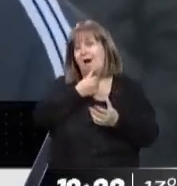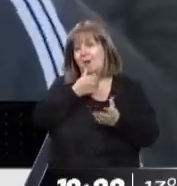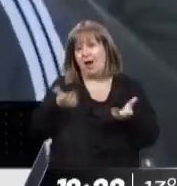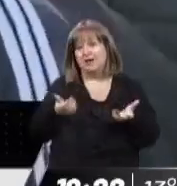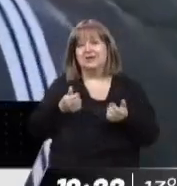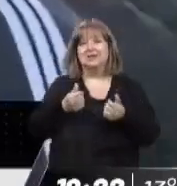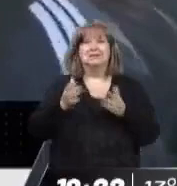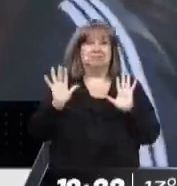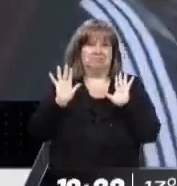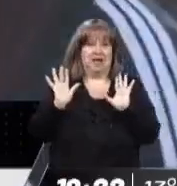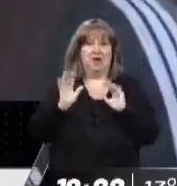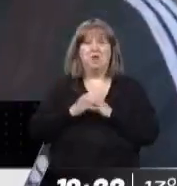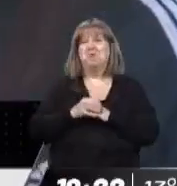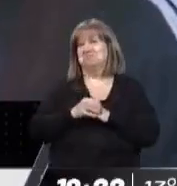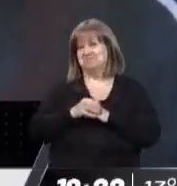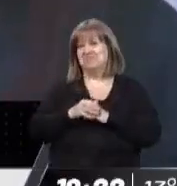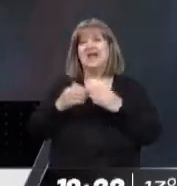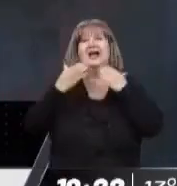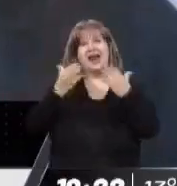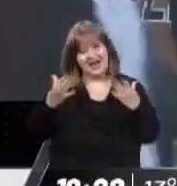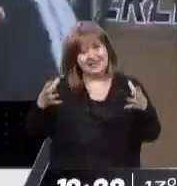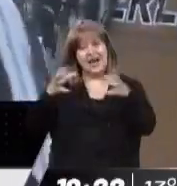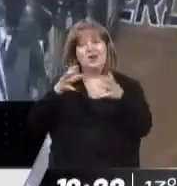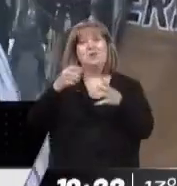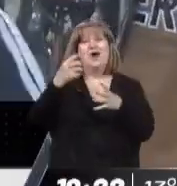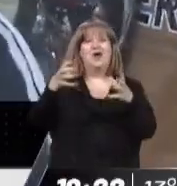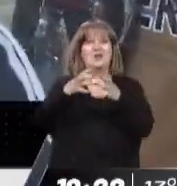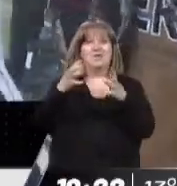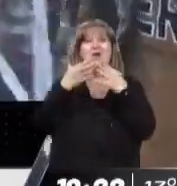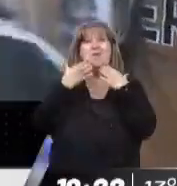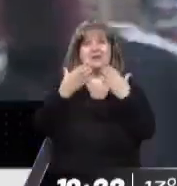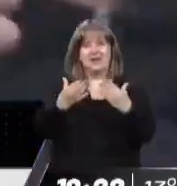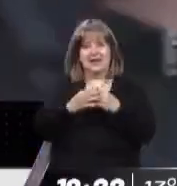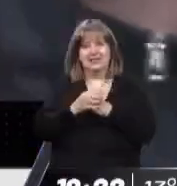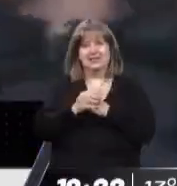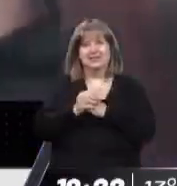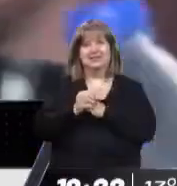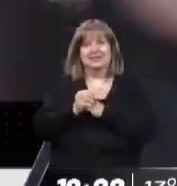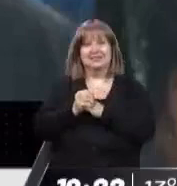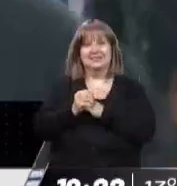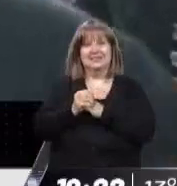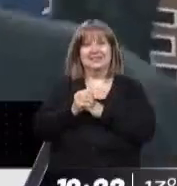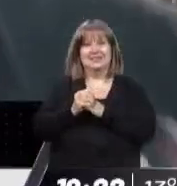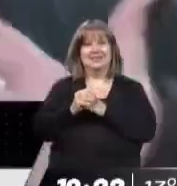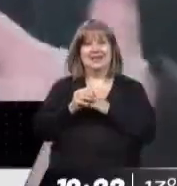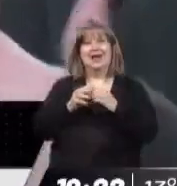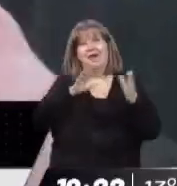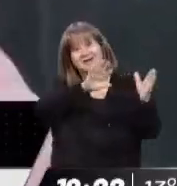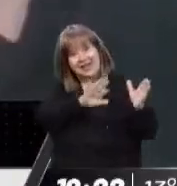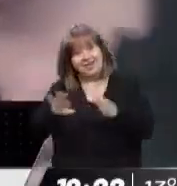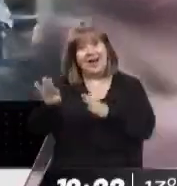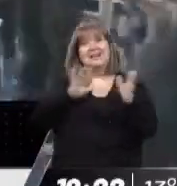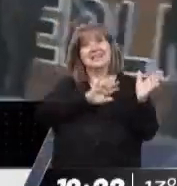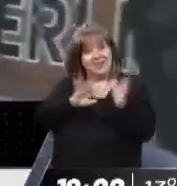Agua. Agüita. Para los prejuiciosos que dicen, gracias, grupo número. Adelante. Referencia. Bueno, pero se va por el